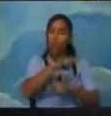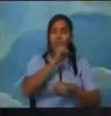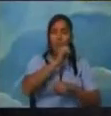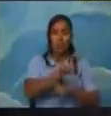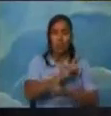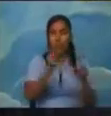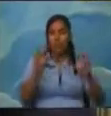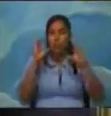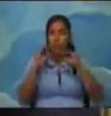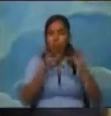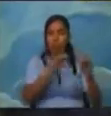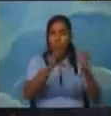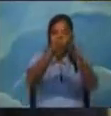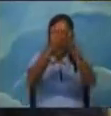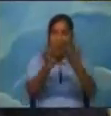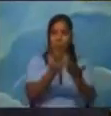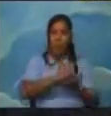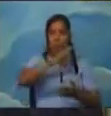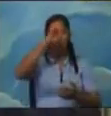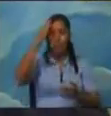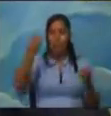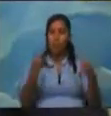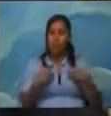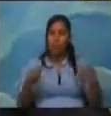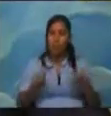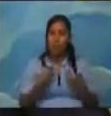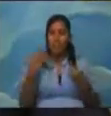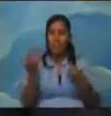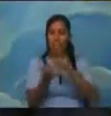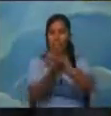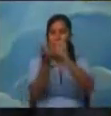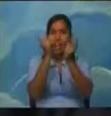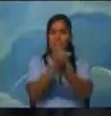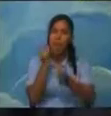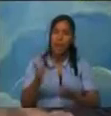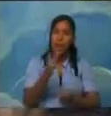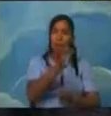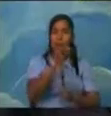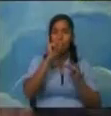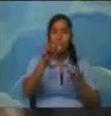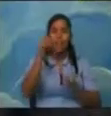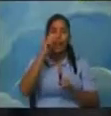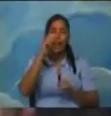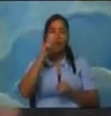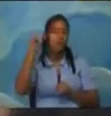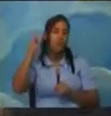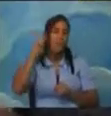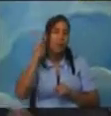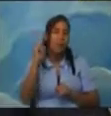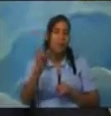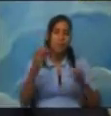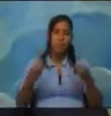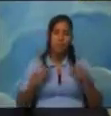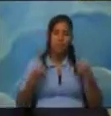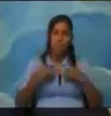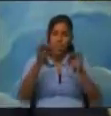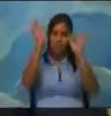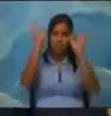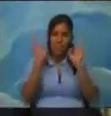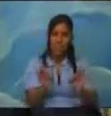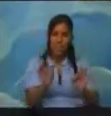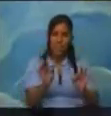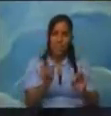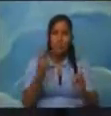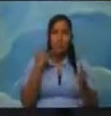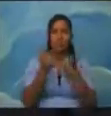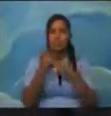estamos hablando la palabra, y es la palabra que cambia al hombre y a la mujer, esta palabra viva y eficaz. Termina diciendo